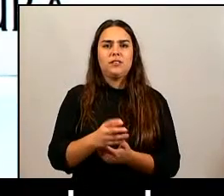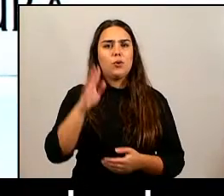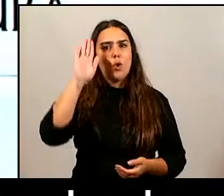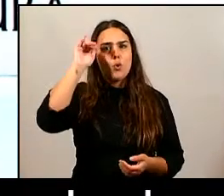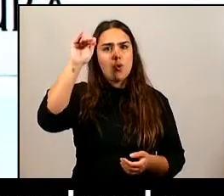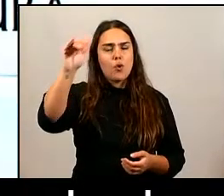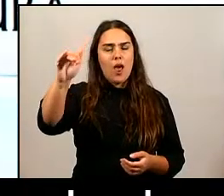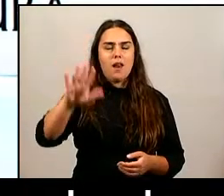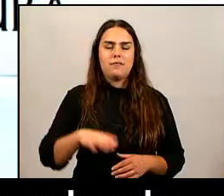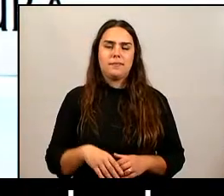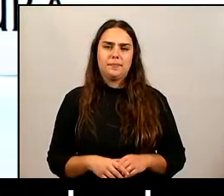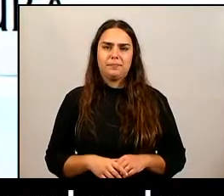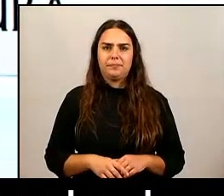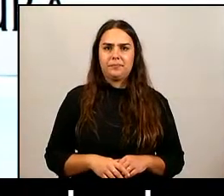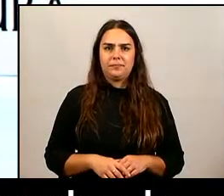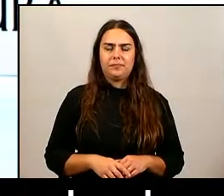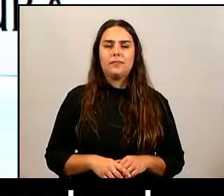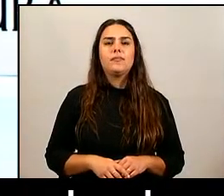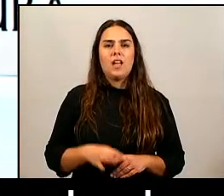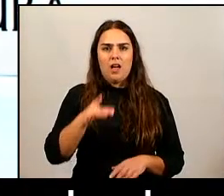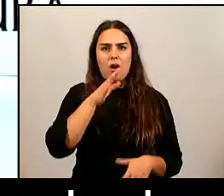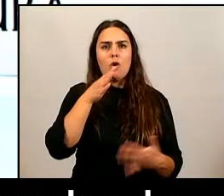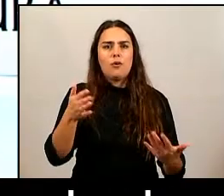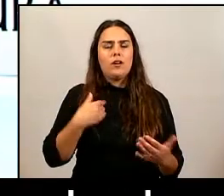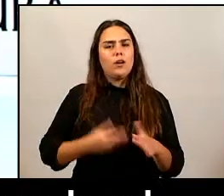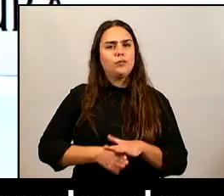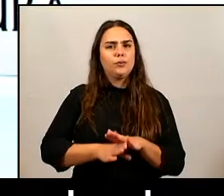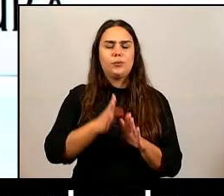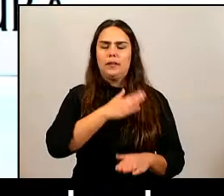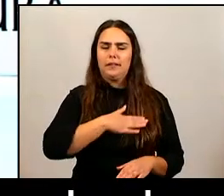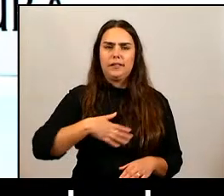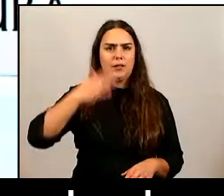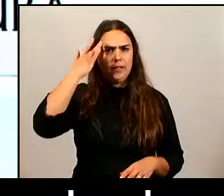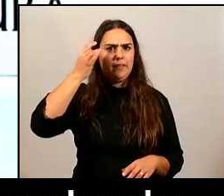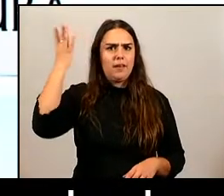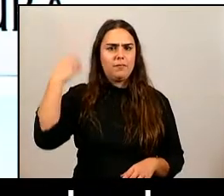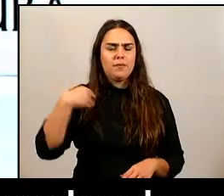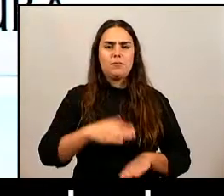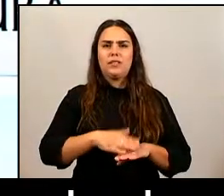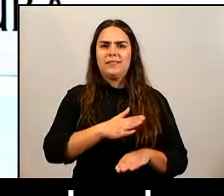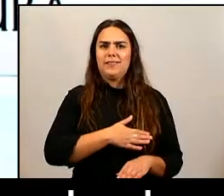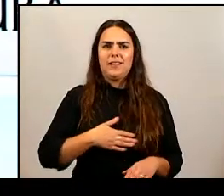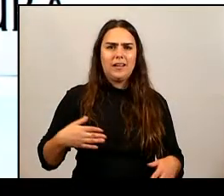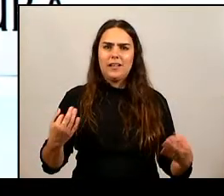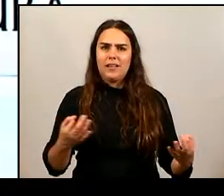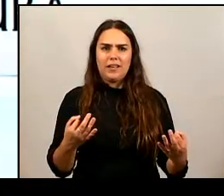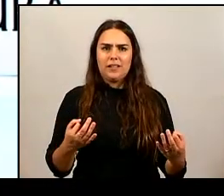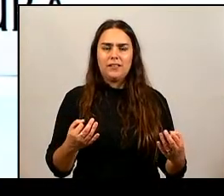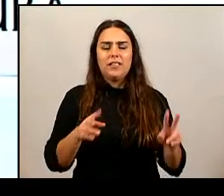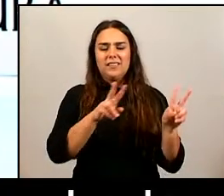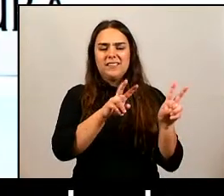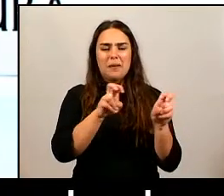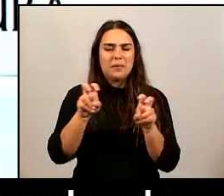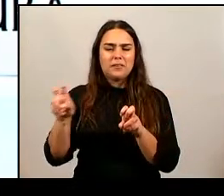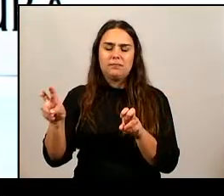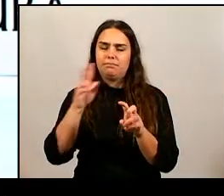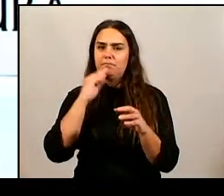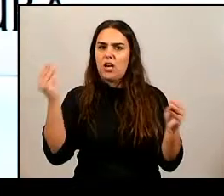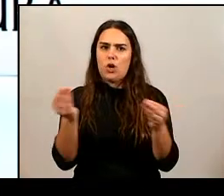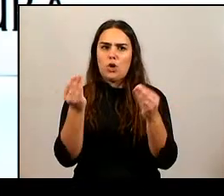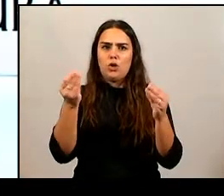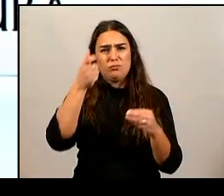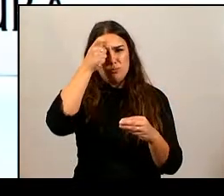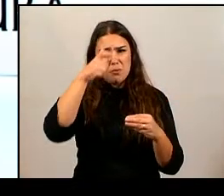Ateneo. Queremos dar así continuidad a esta iniciativa que busca mejorar las expectativas laborales de pequeños municipios de